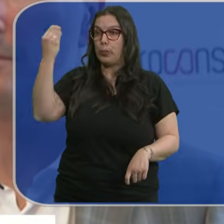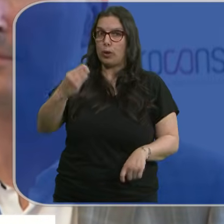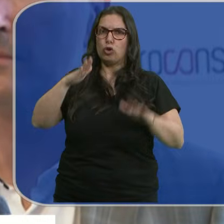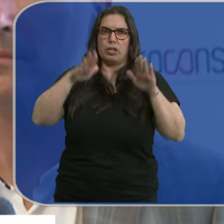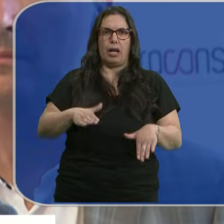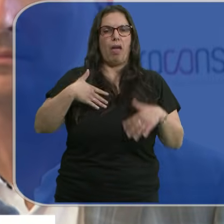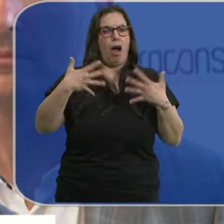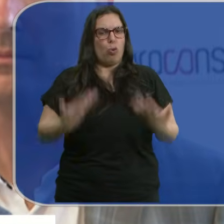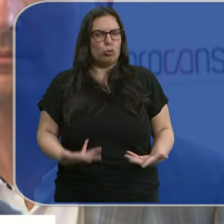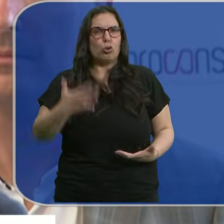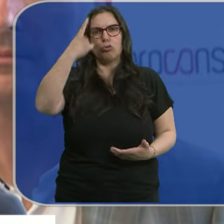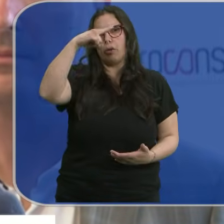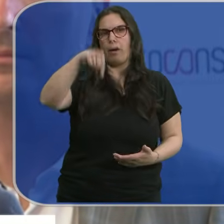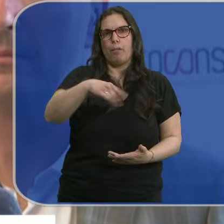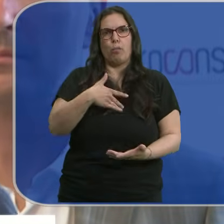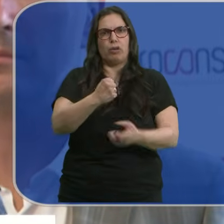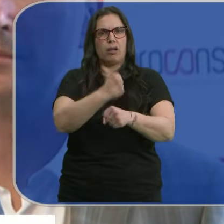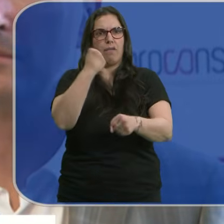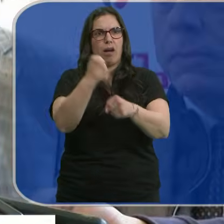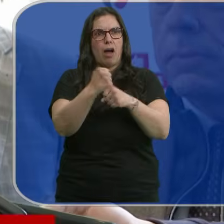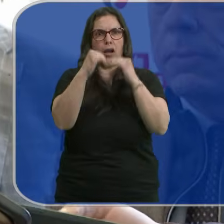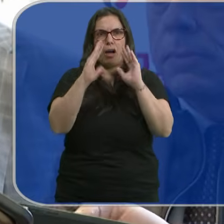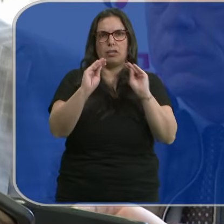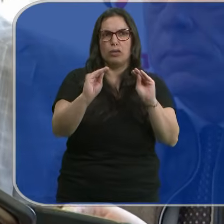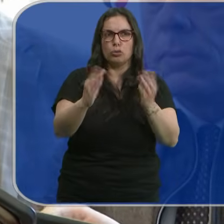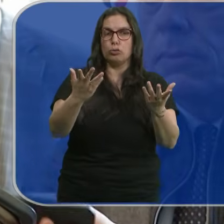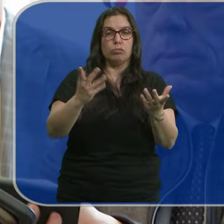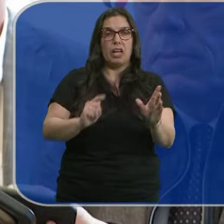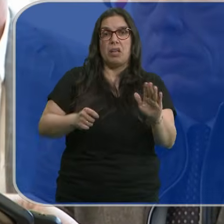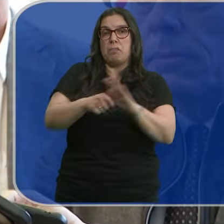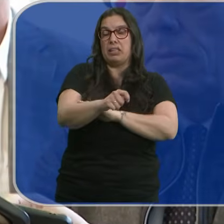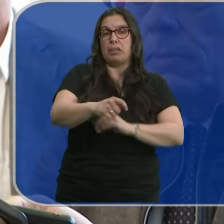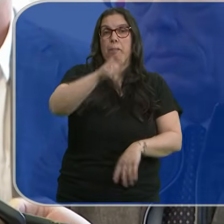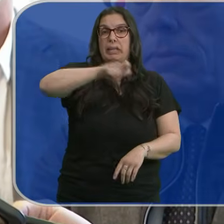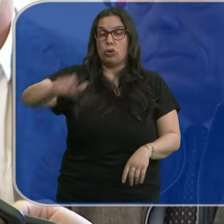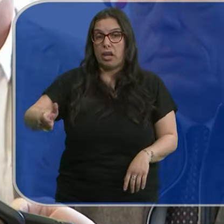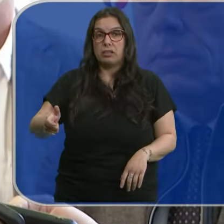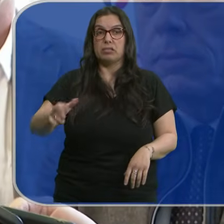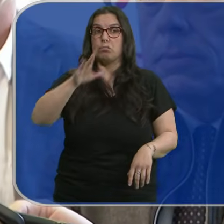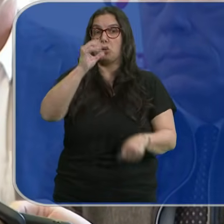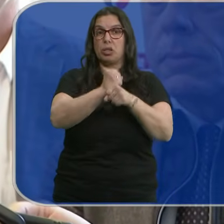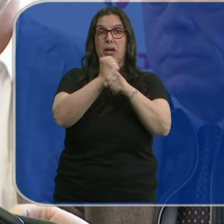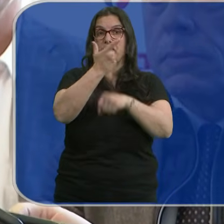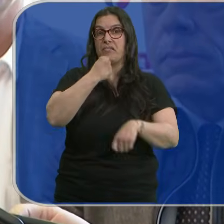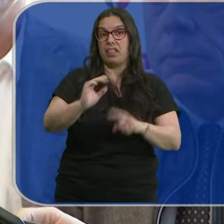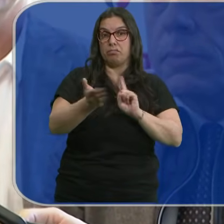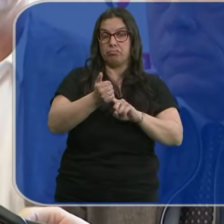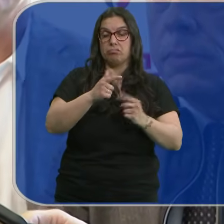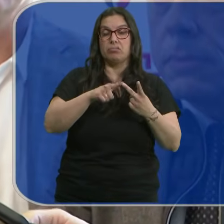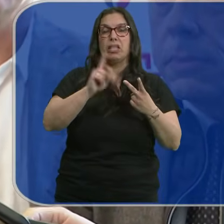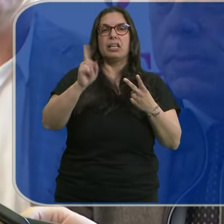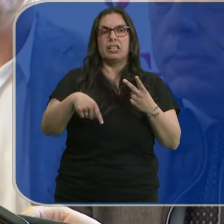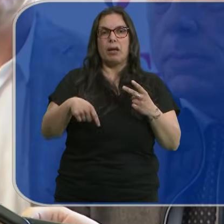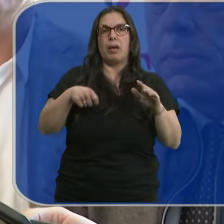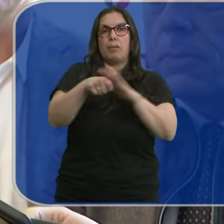esté a gusto, que sepa que puede trabajar en su casa. Es una inversión en las personas, puesto que incrementa su empleabilidad. Y es una inversión